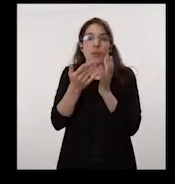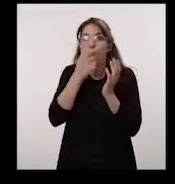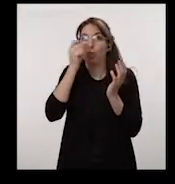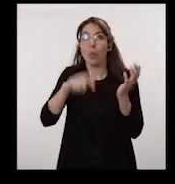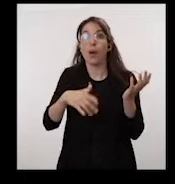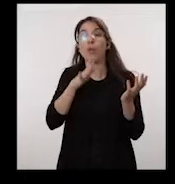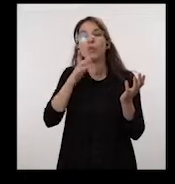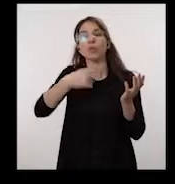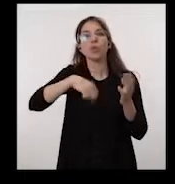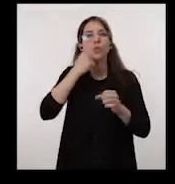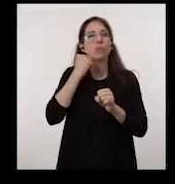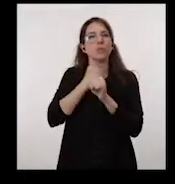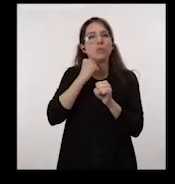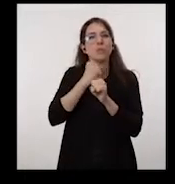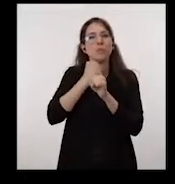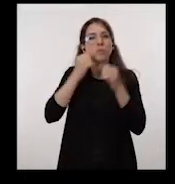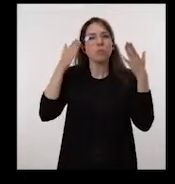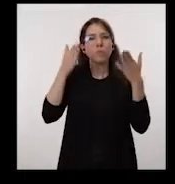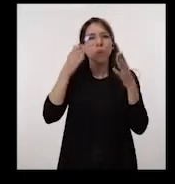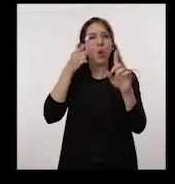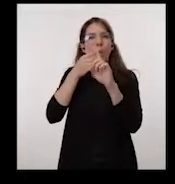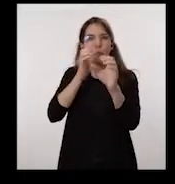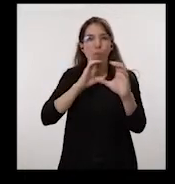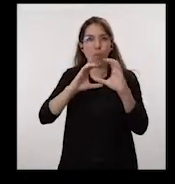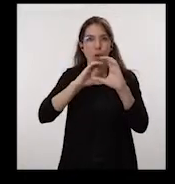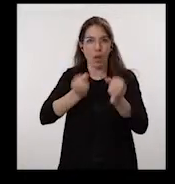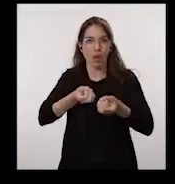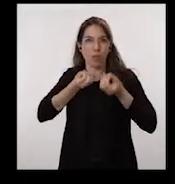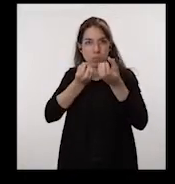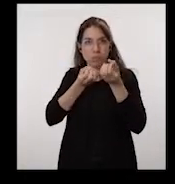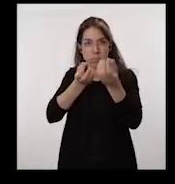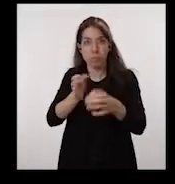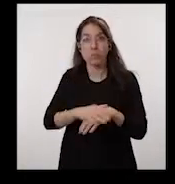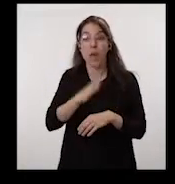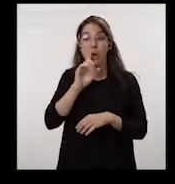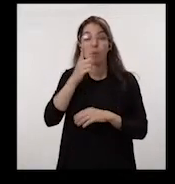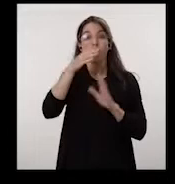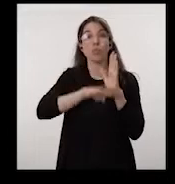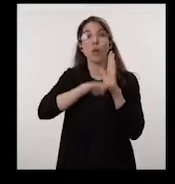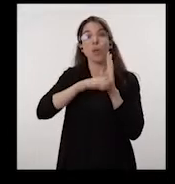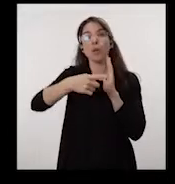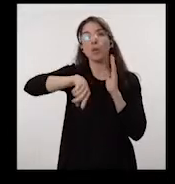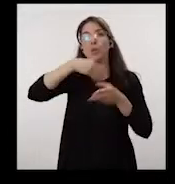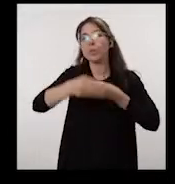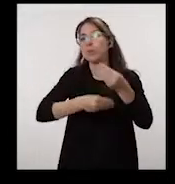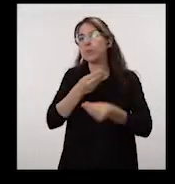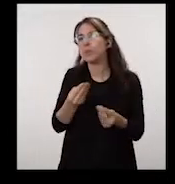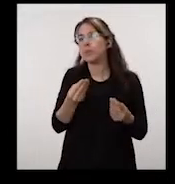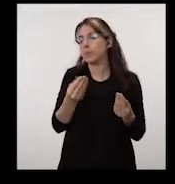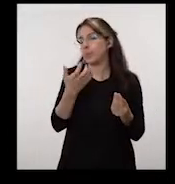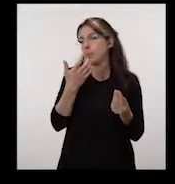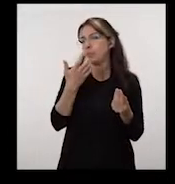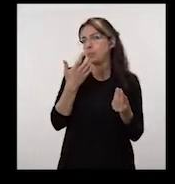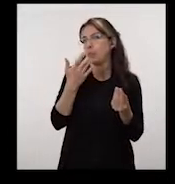estamos trabajando muy intensamente en esta labor de comunicación y bueno pues en este primer programa vamos a ver